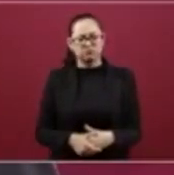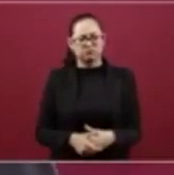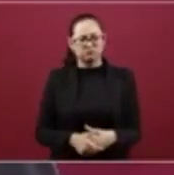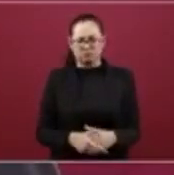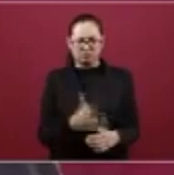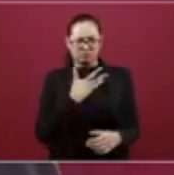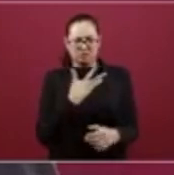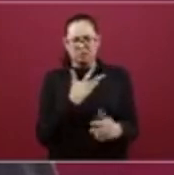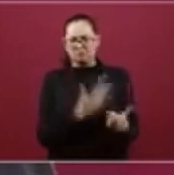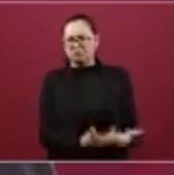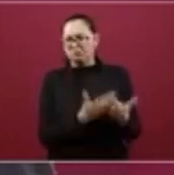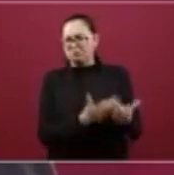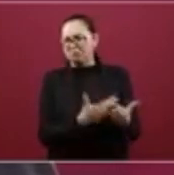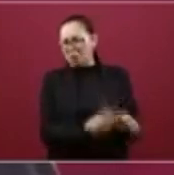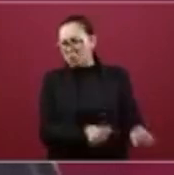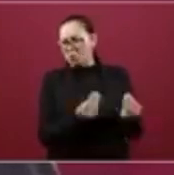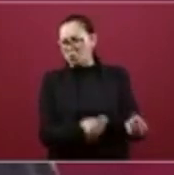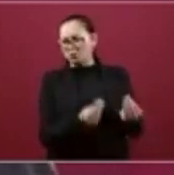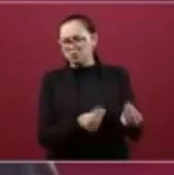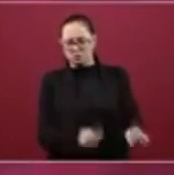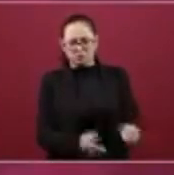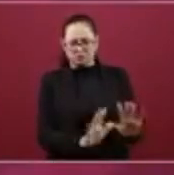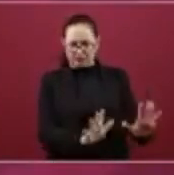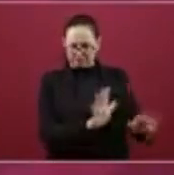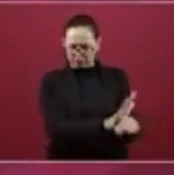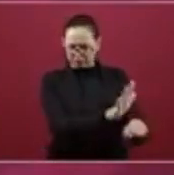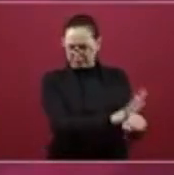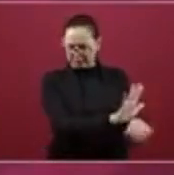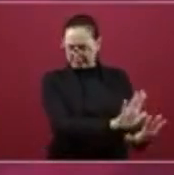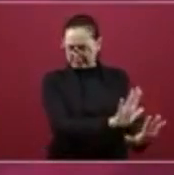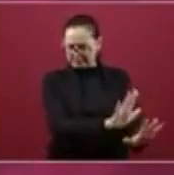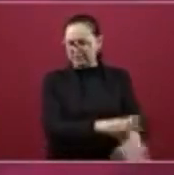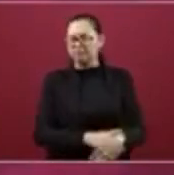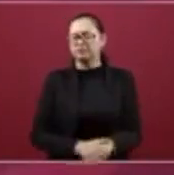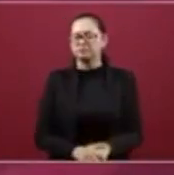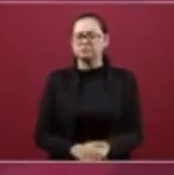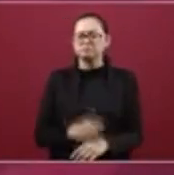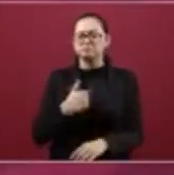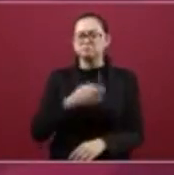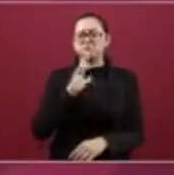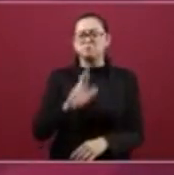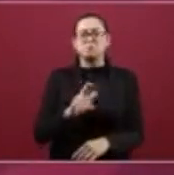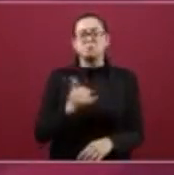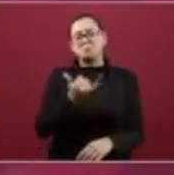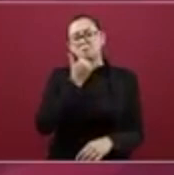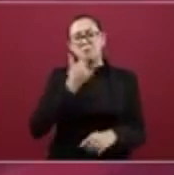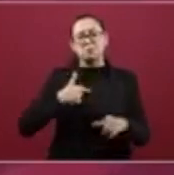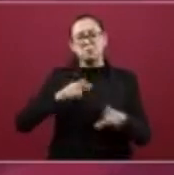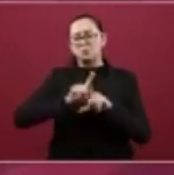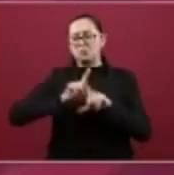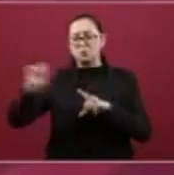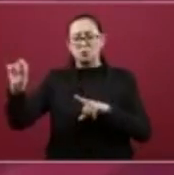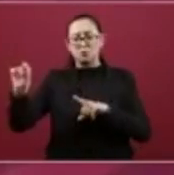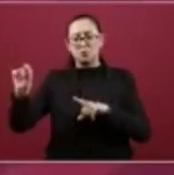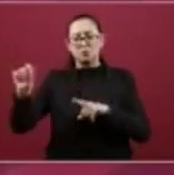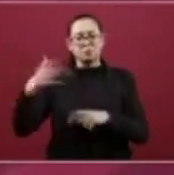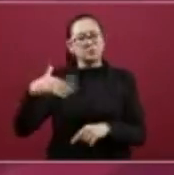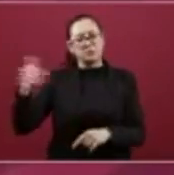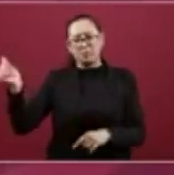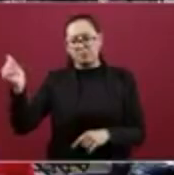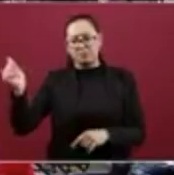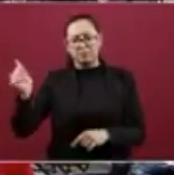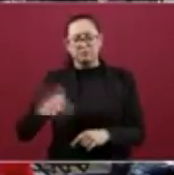Ya es mucho, ¿no? Entonces, esa es la respuesta. Nos tenemos que ir, nos tenemos